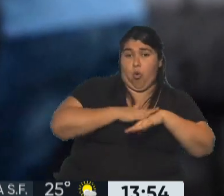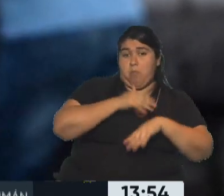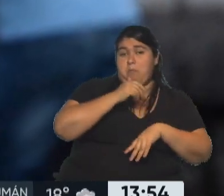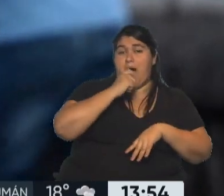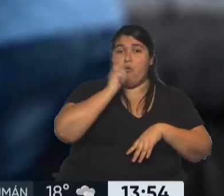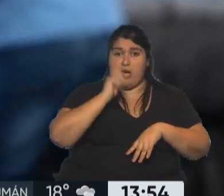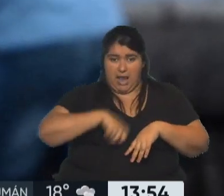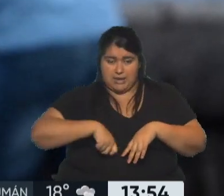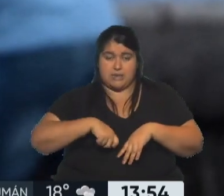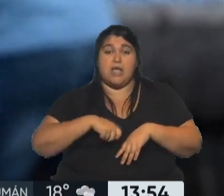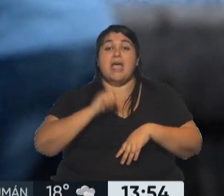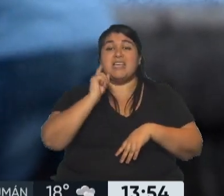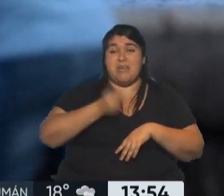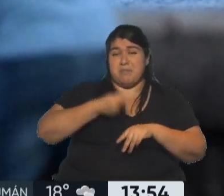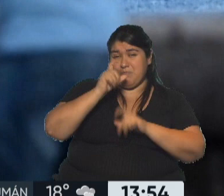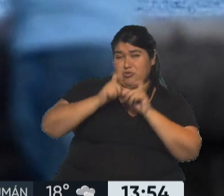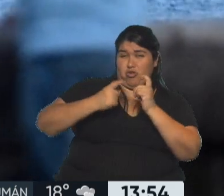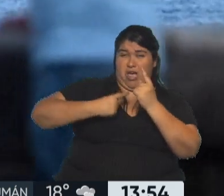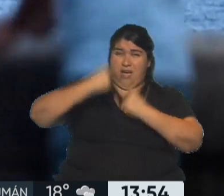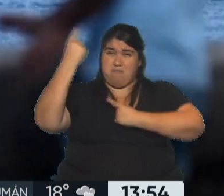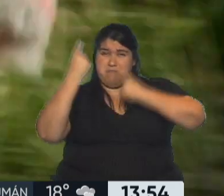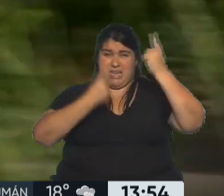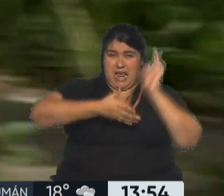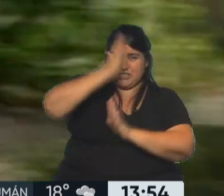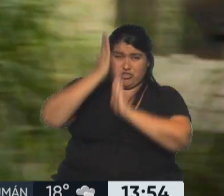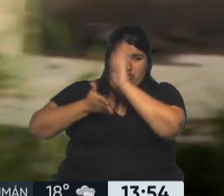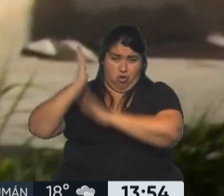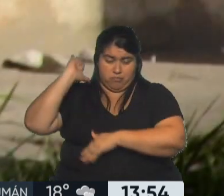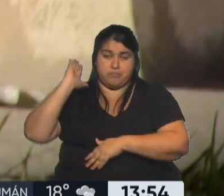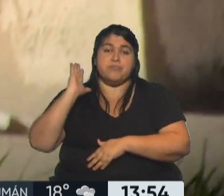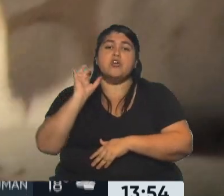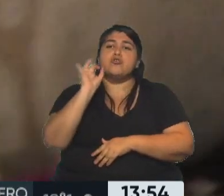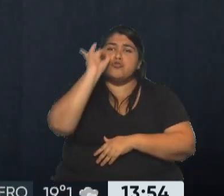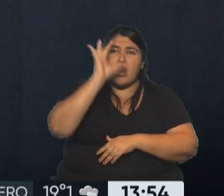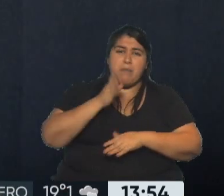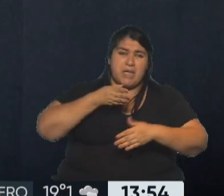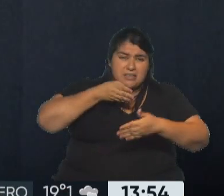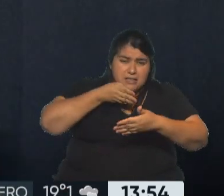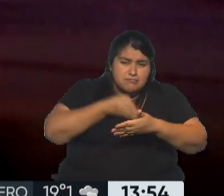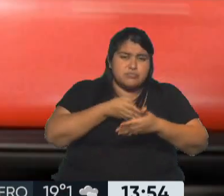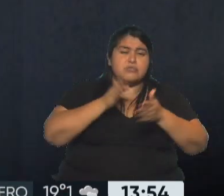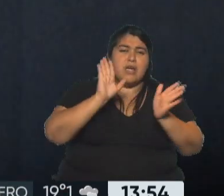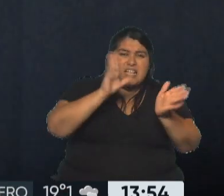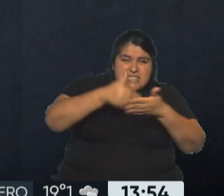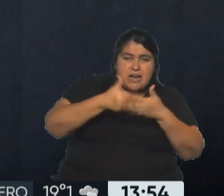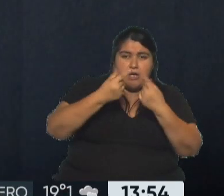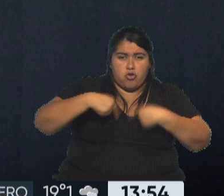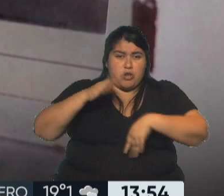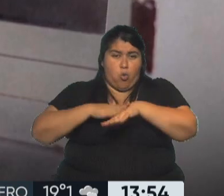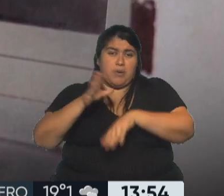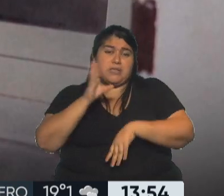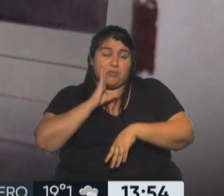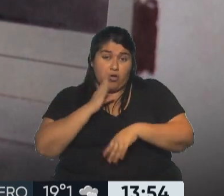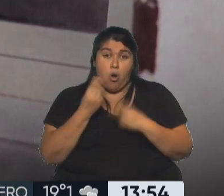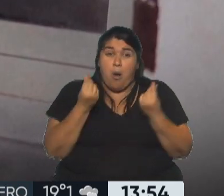y una ola migratoria sin precedentes. Ya no solo se trata de los bloqueos y embargos de Estados Unidos. La falta de